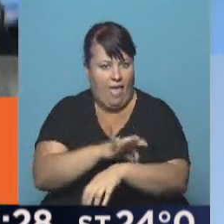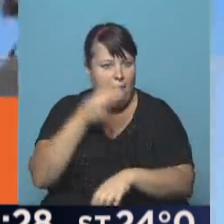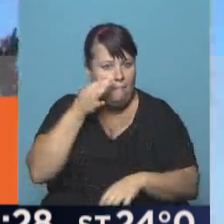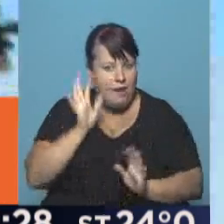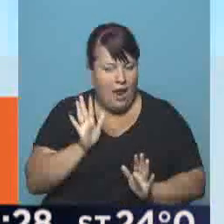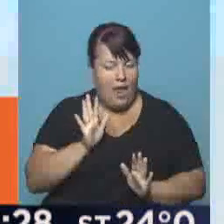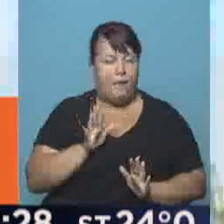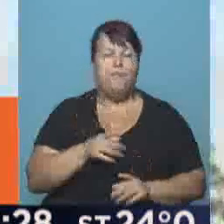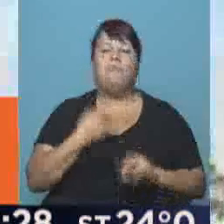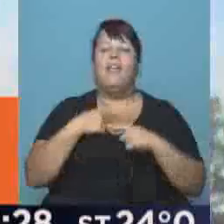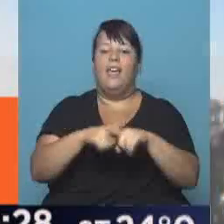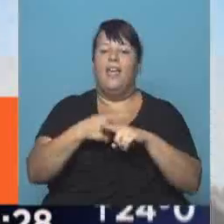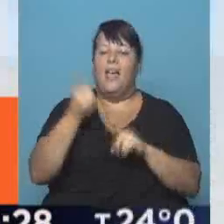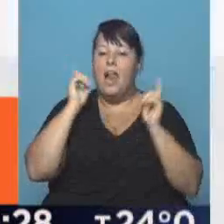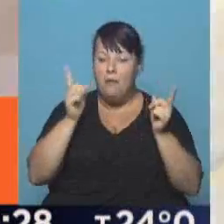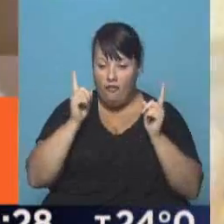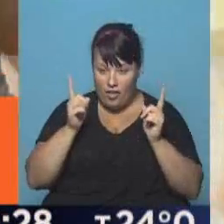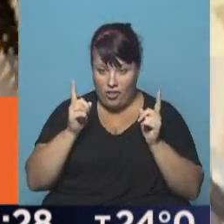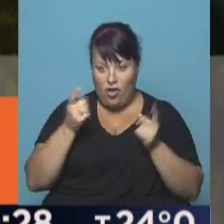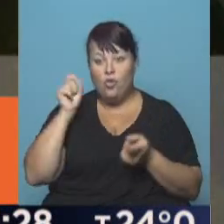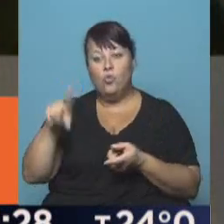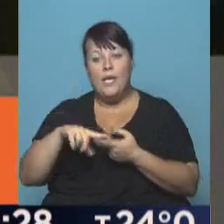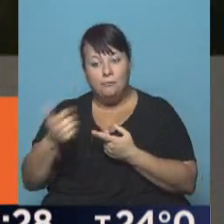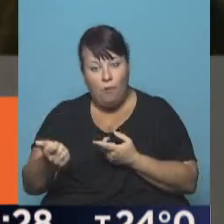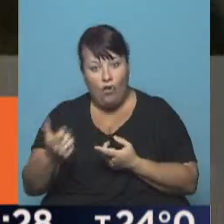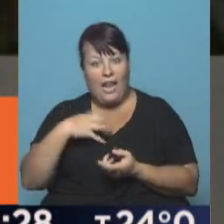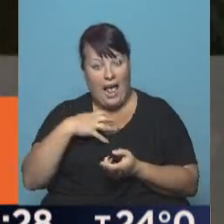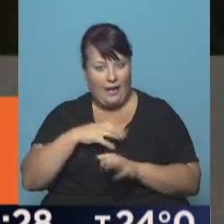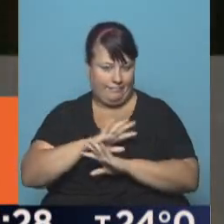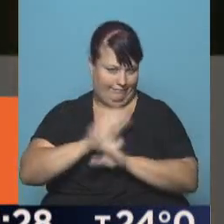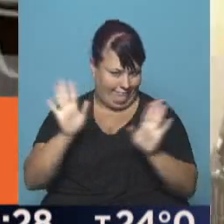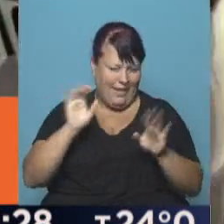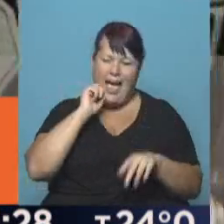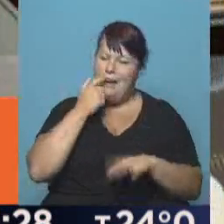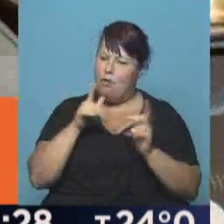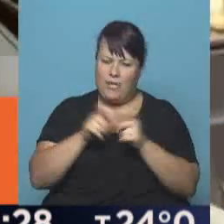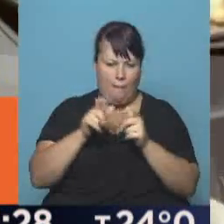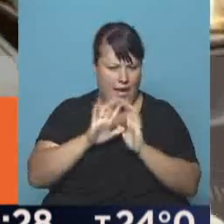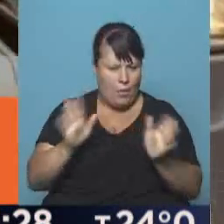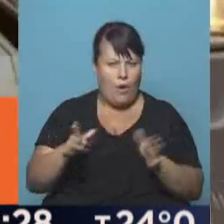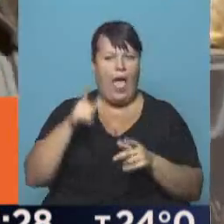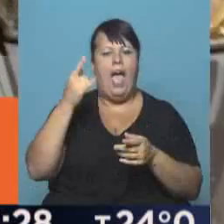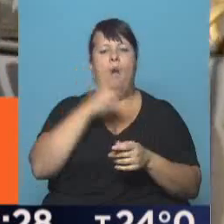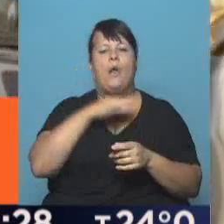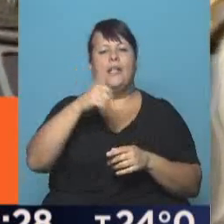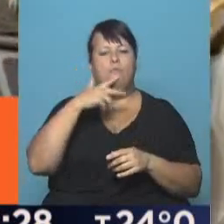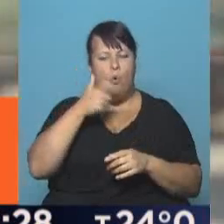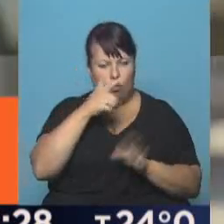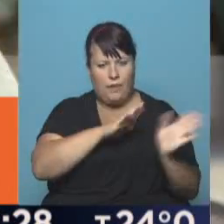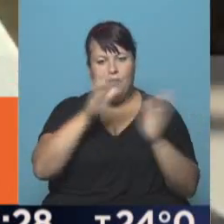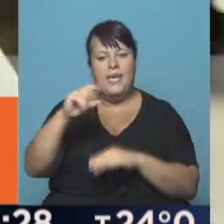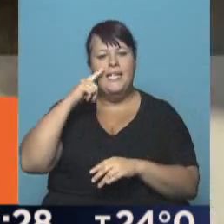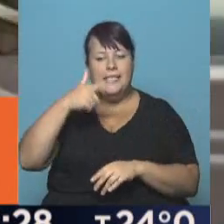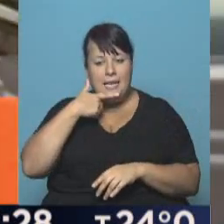hueso. Lo que le discute al profesor, la esposa, las clases, bueno, ni les cuento qué bella película que es La Academia de las Musas. Esto es